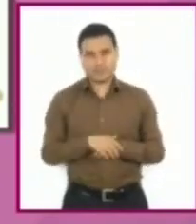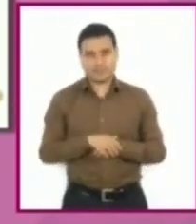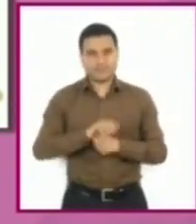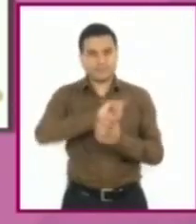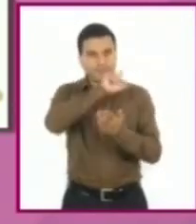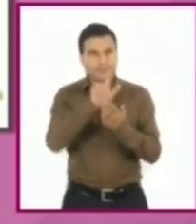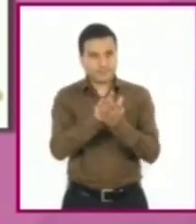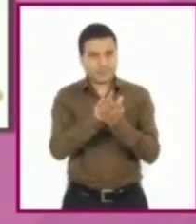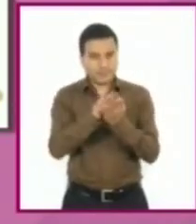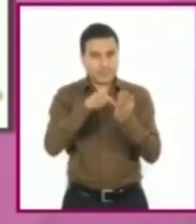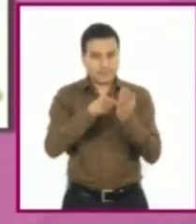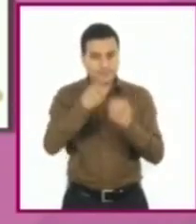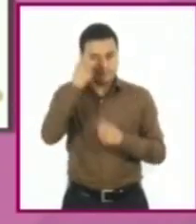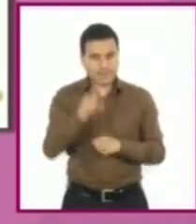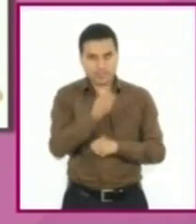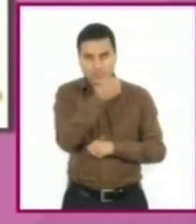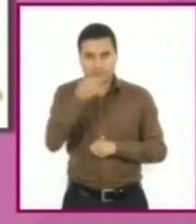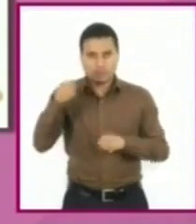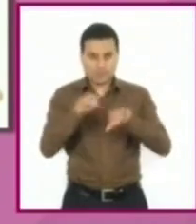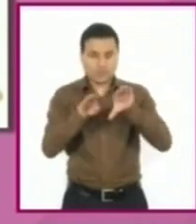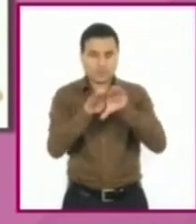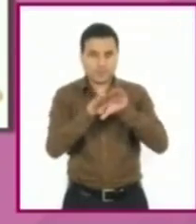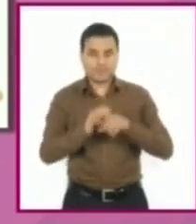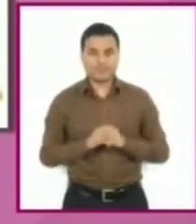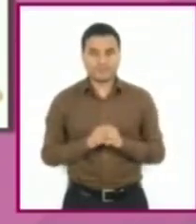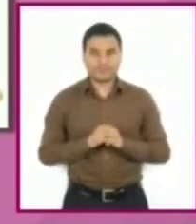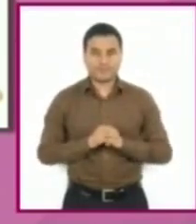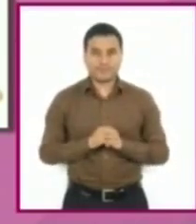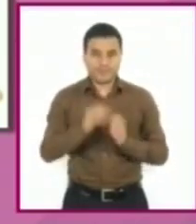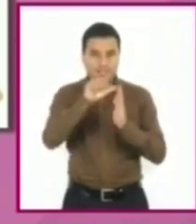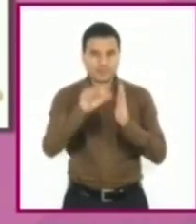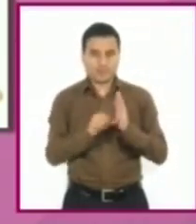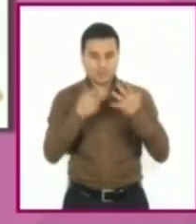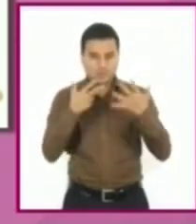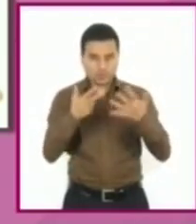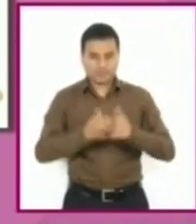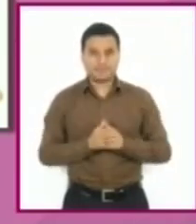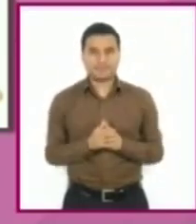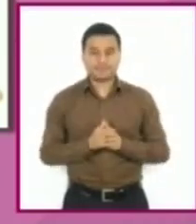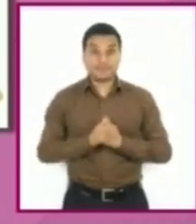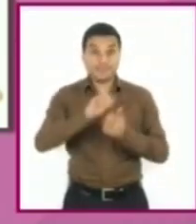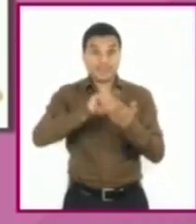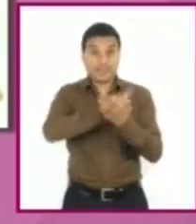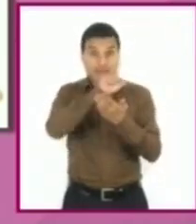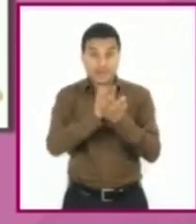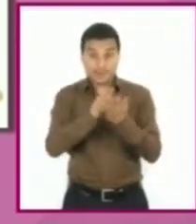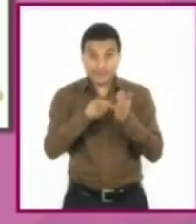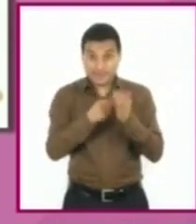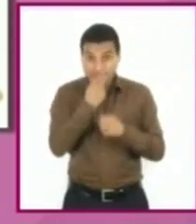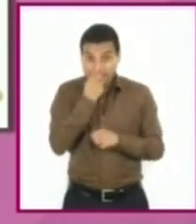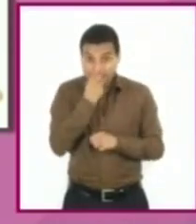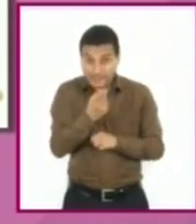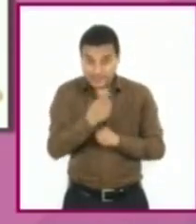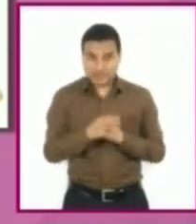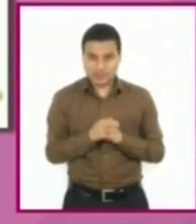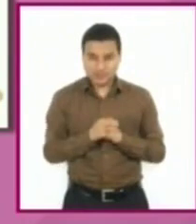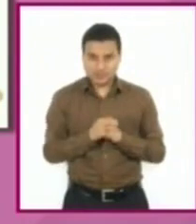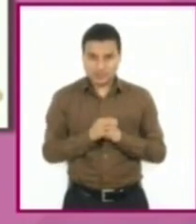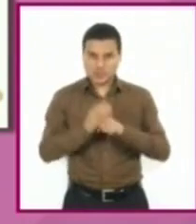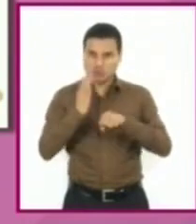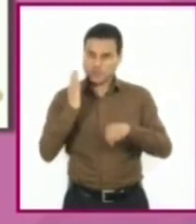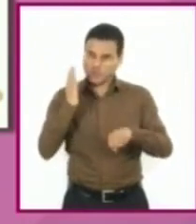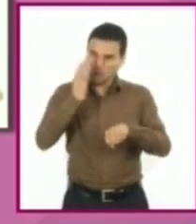las fórmulas que ella ha prescrito. Artículo 8. La ley no debe establecer sino penas estrictas